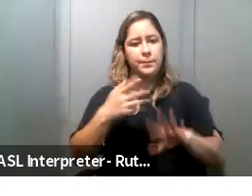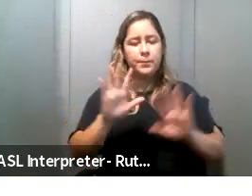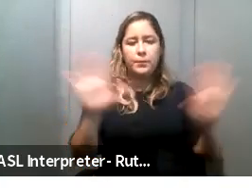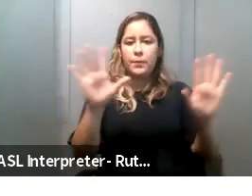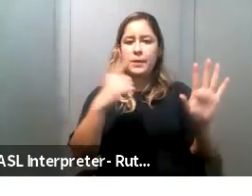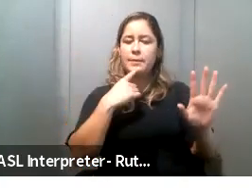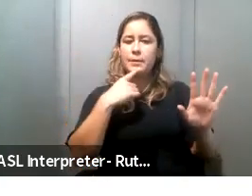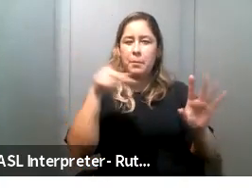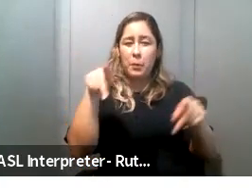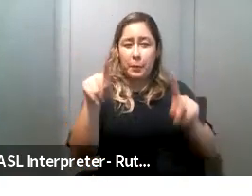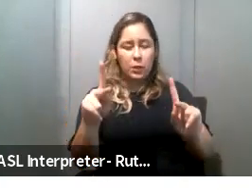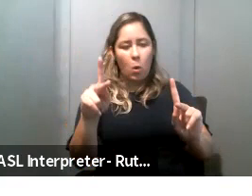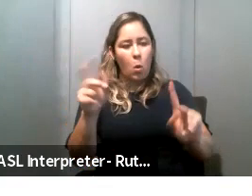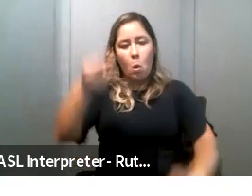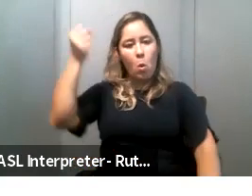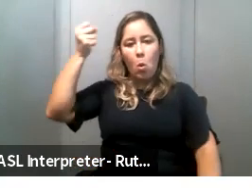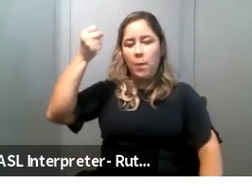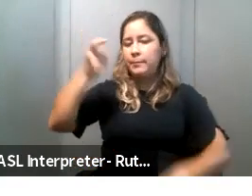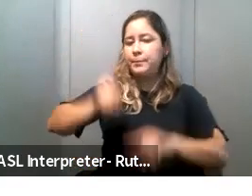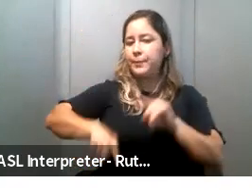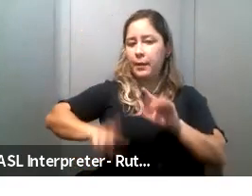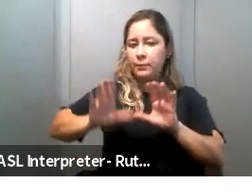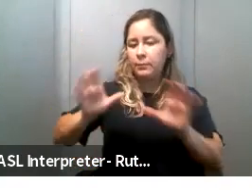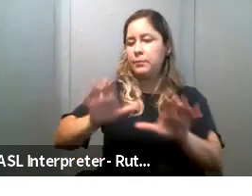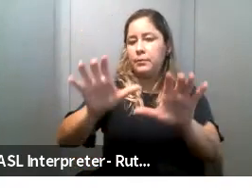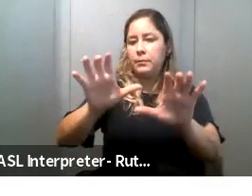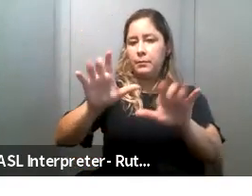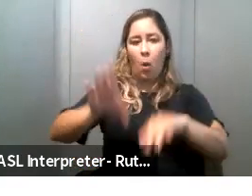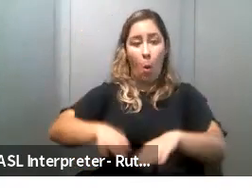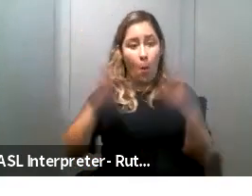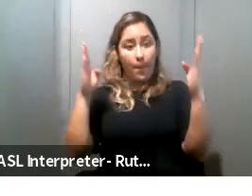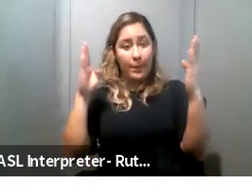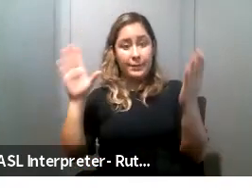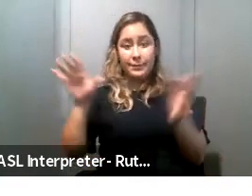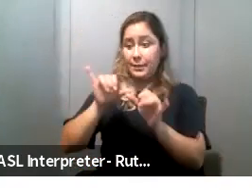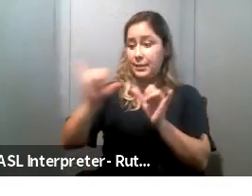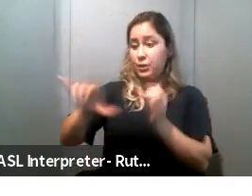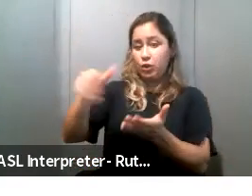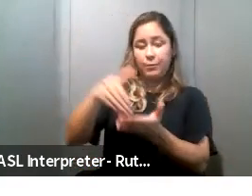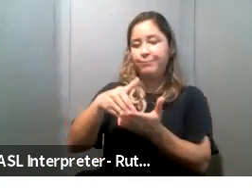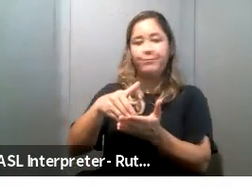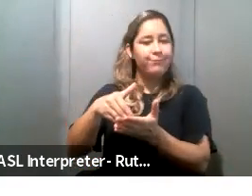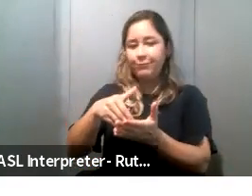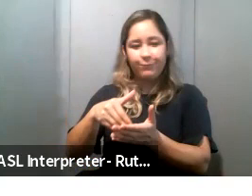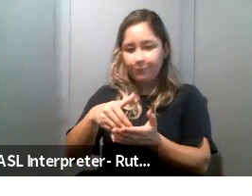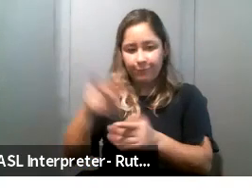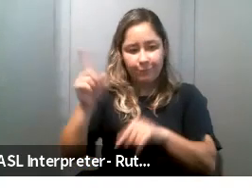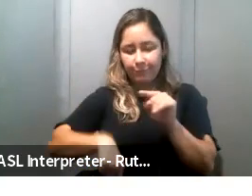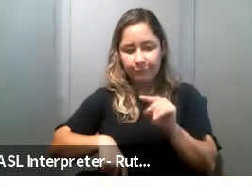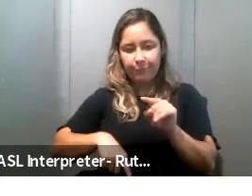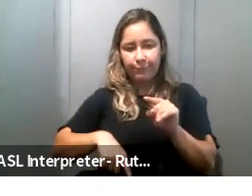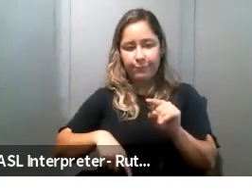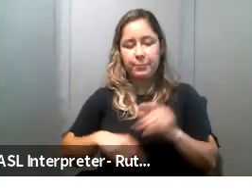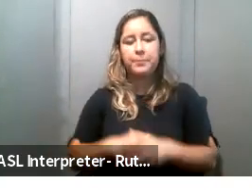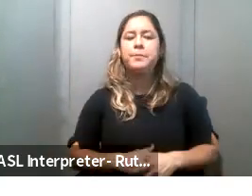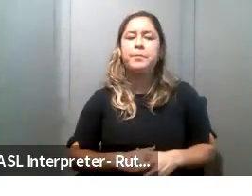esos permisos y por el momento no podían abrir esos centros de detención. Entonces, ¿dónde estamos en este momento? Es que yo creo